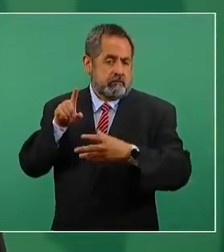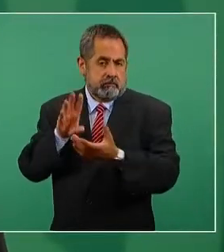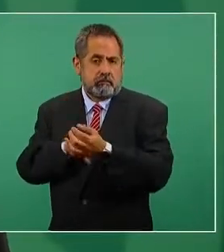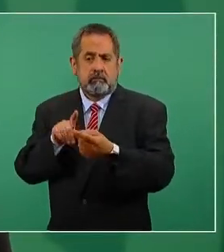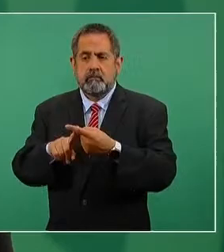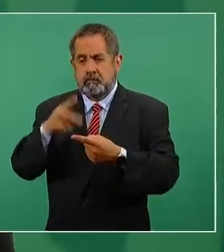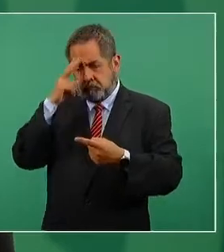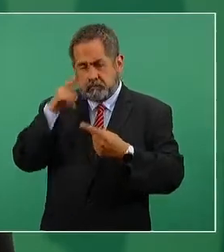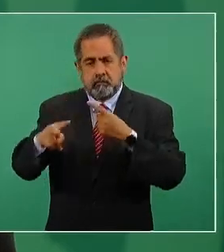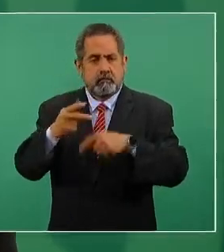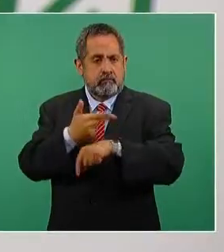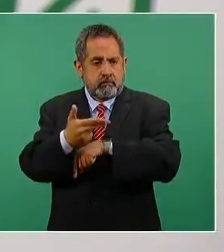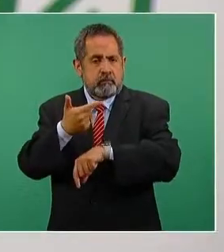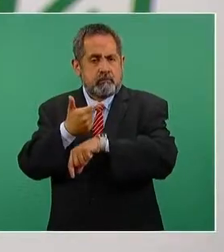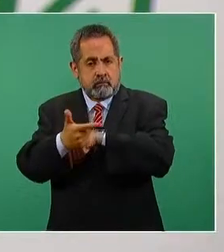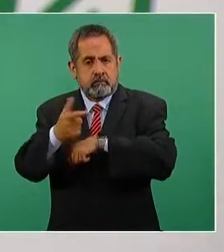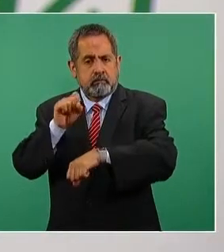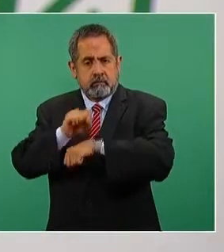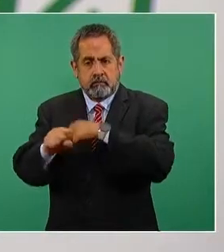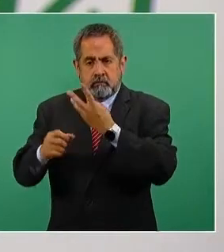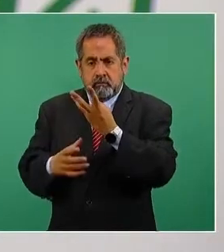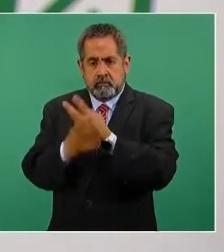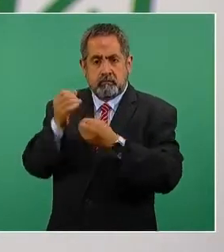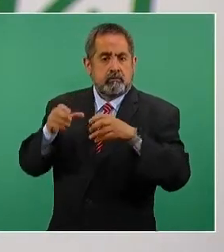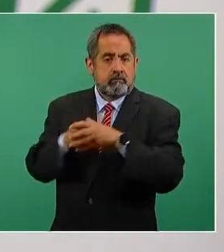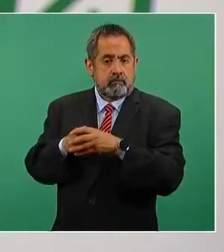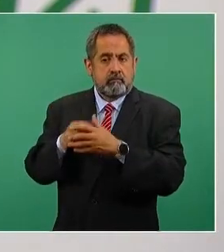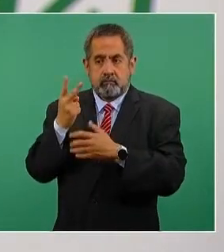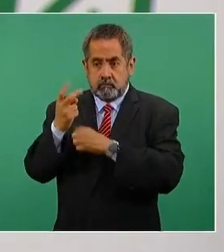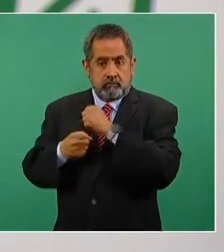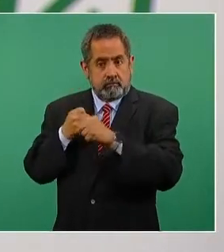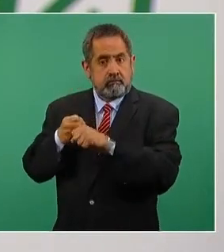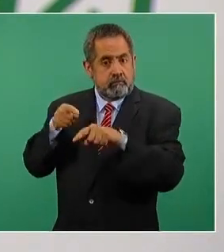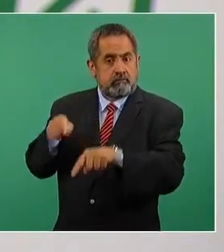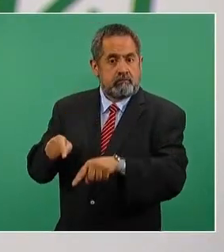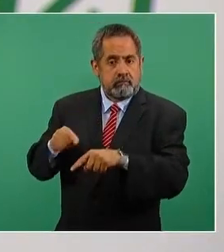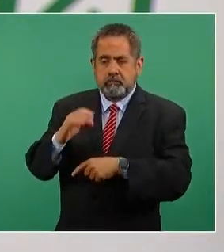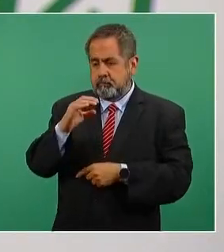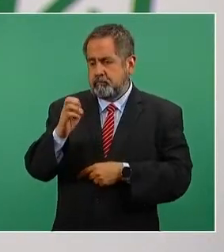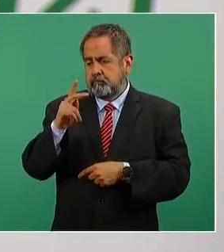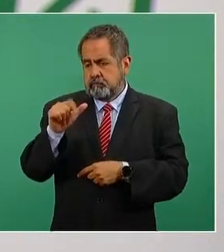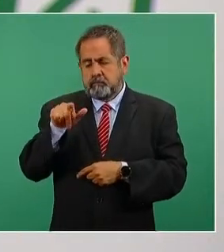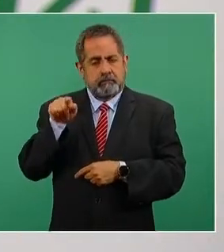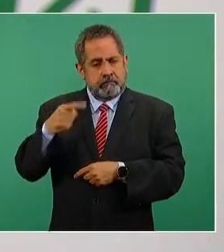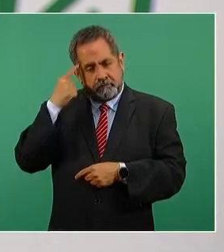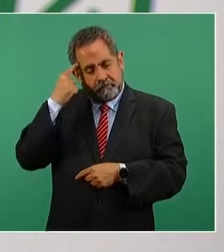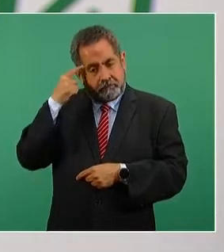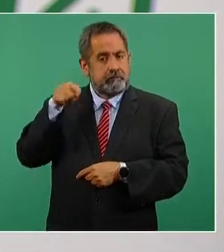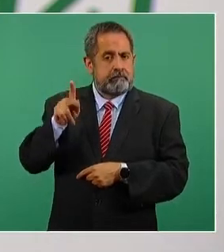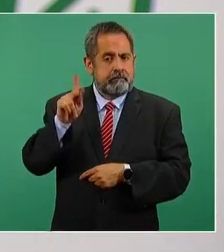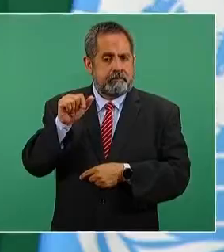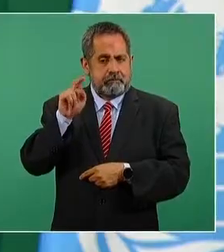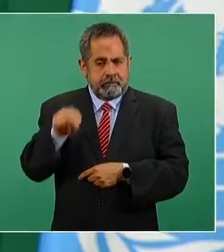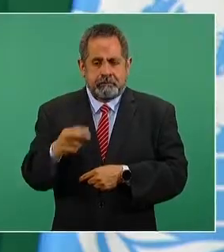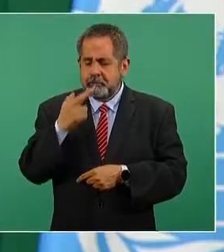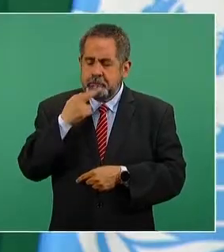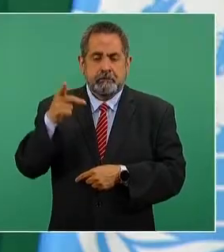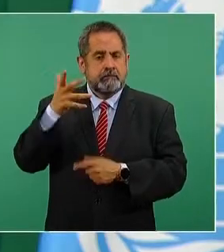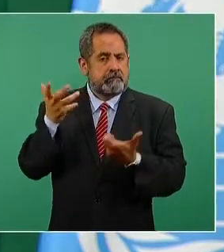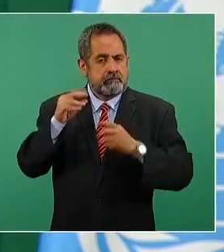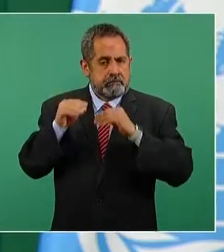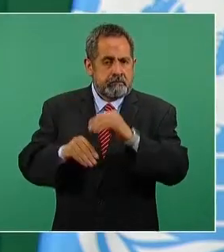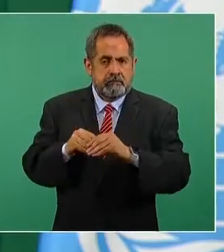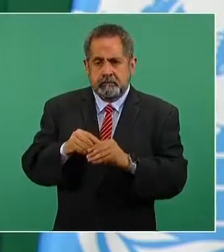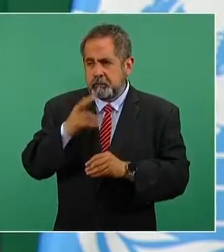Honduras, Guatemala y El Salvador, de 2 años, que yo creo sin duda que es el plan mejor hecho